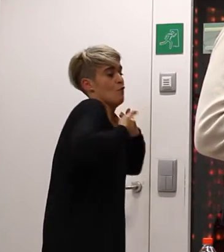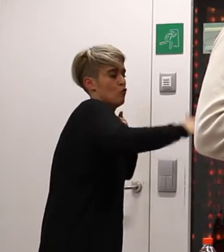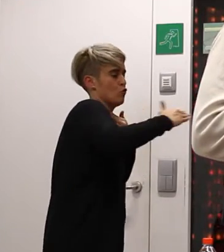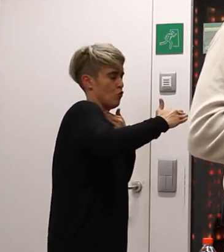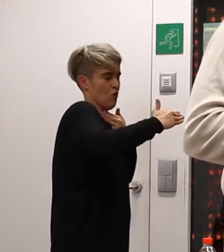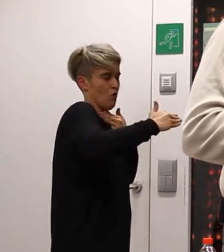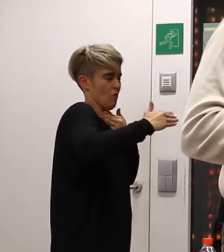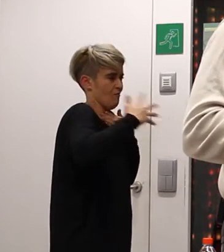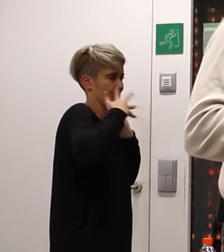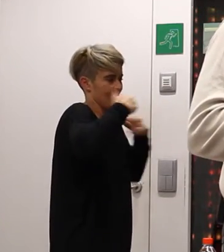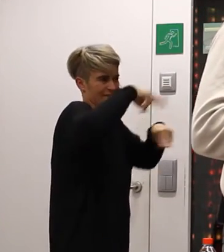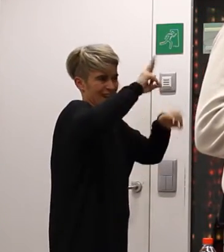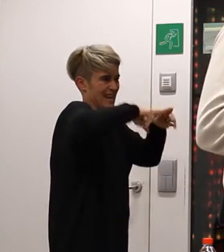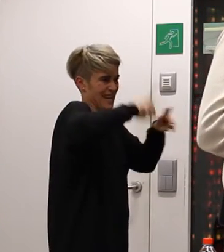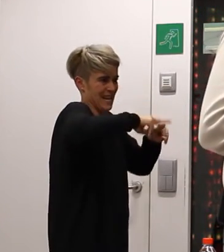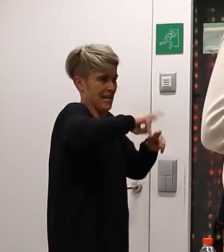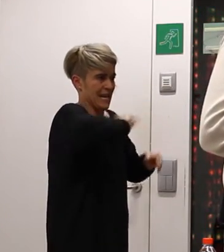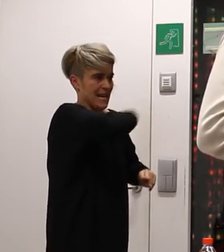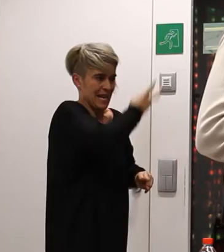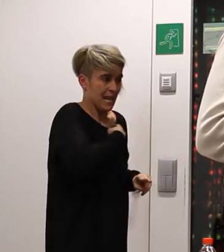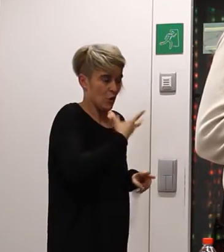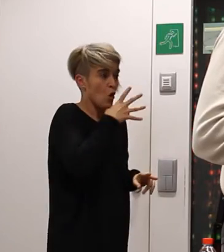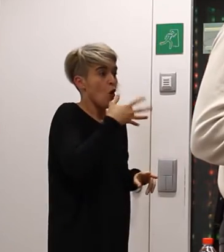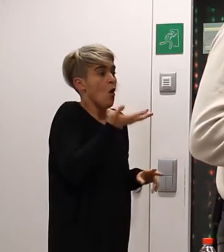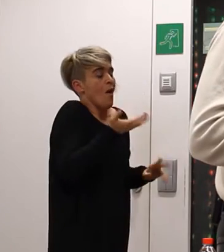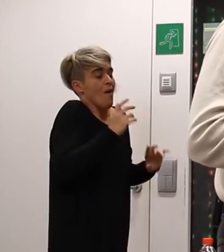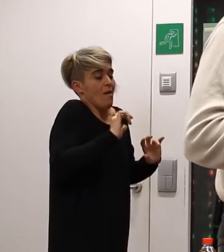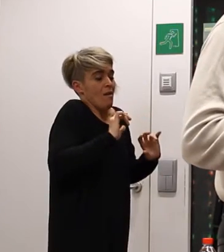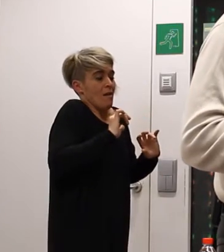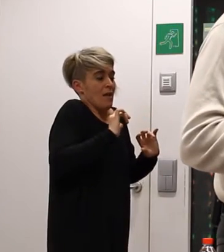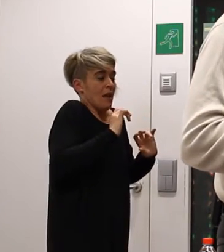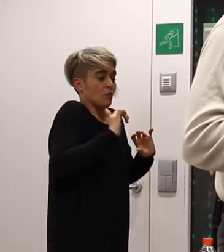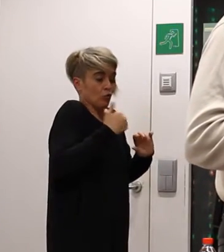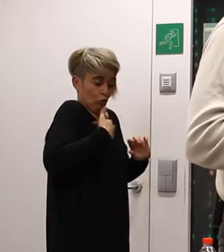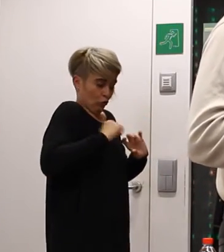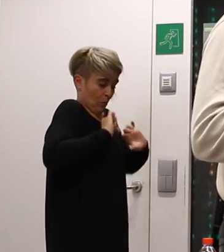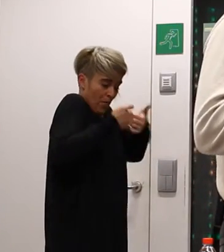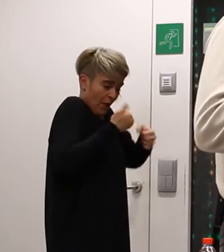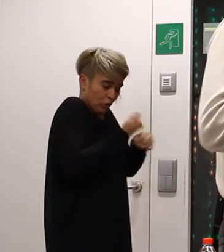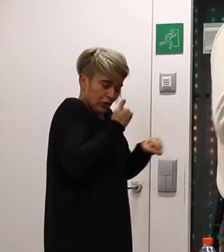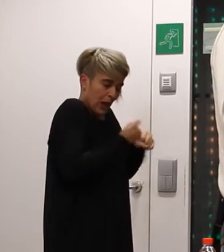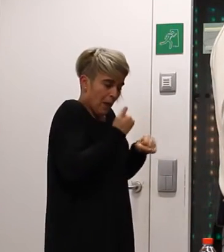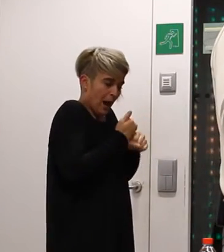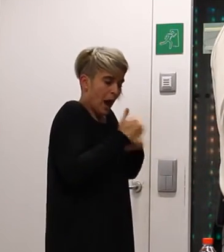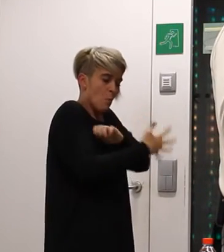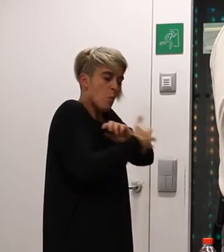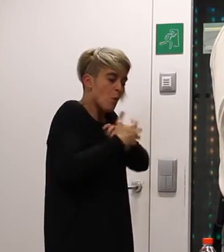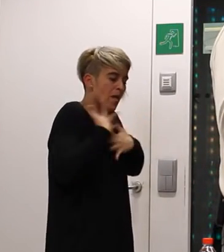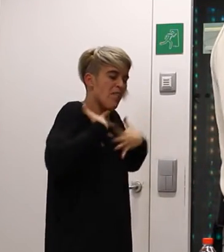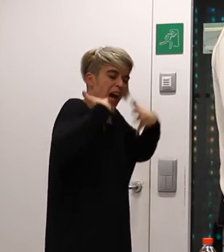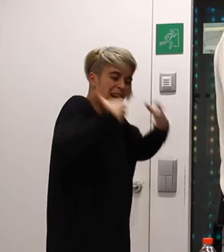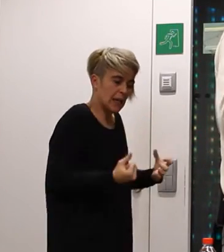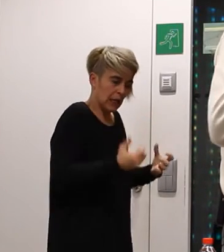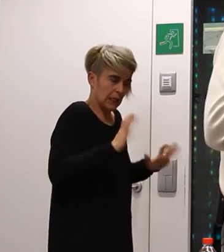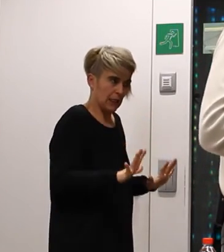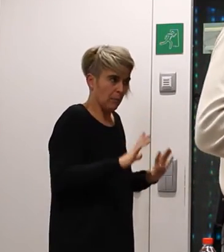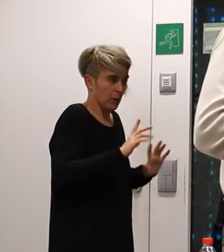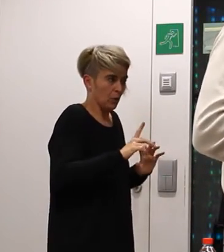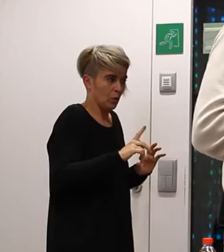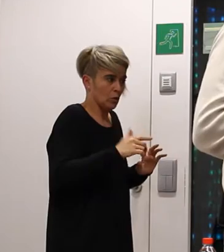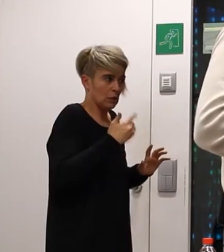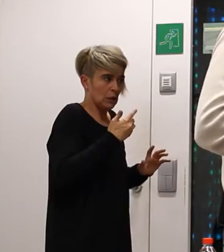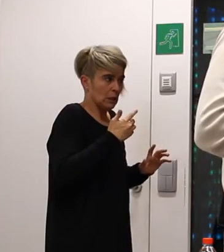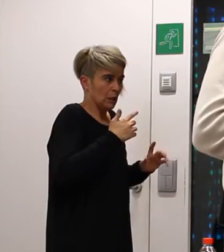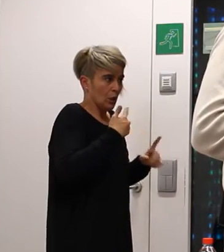pobreza energética padeciéndola, pero acabaremos con la destrucción directamente de la humanidad. No digo que Somenergía vaya a evitarlo.